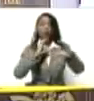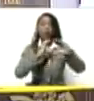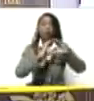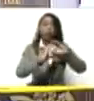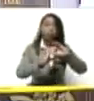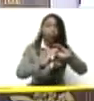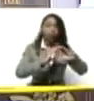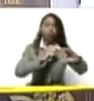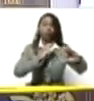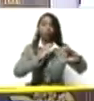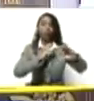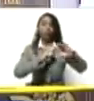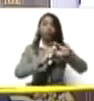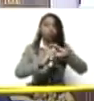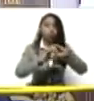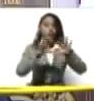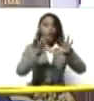madres